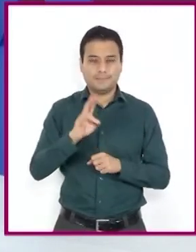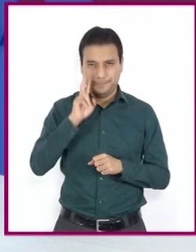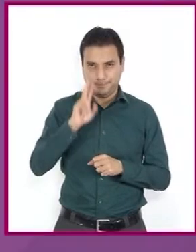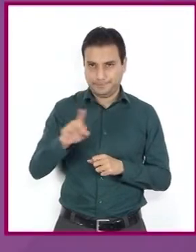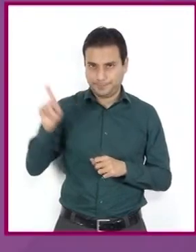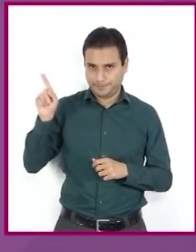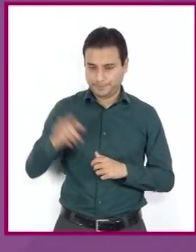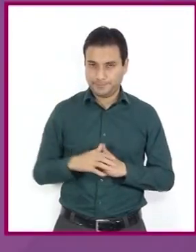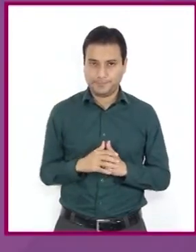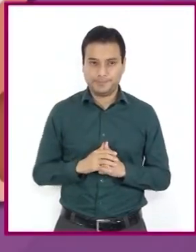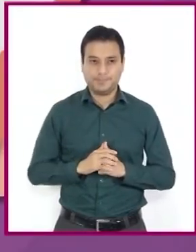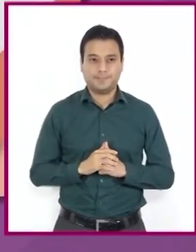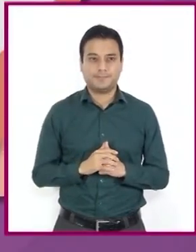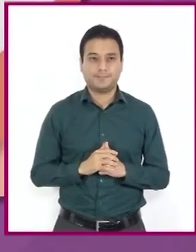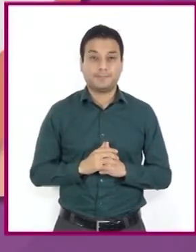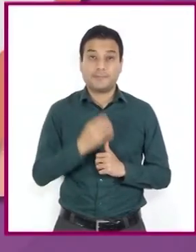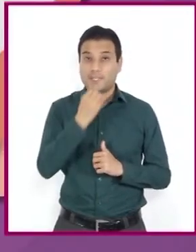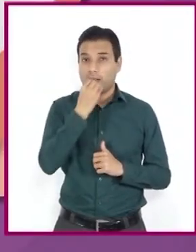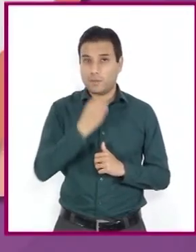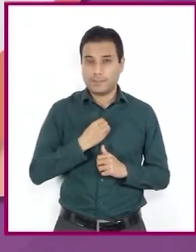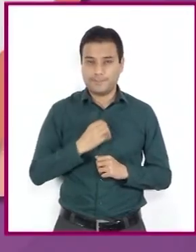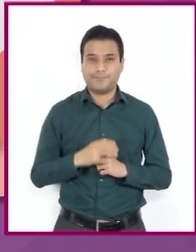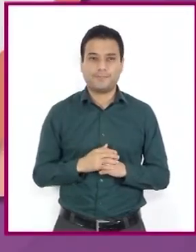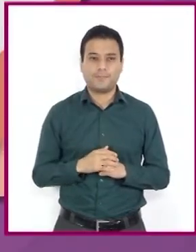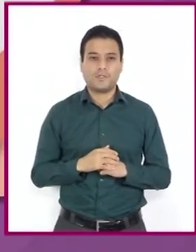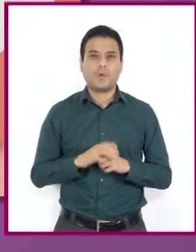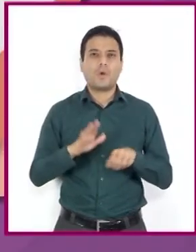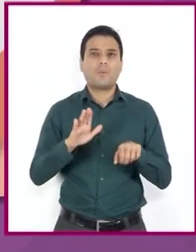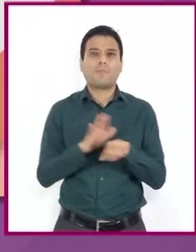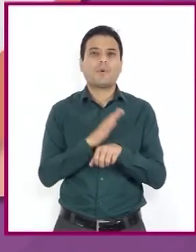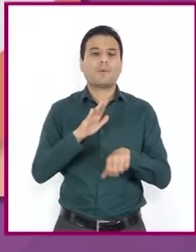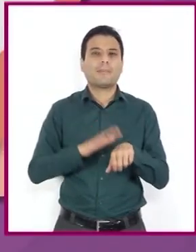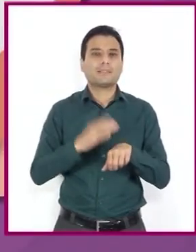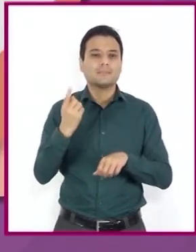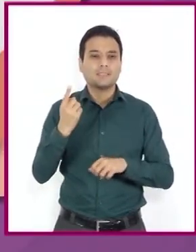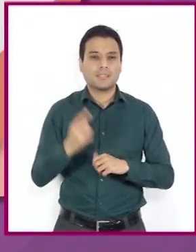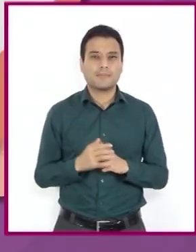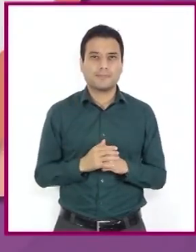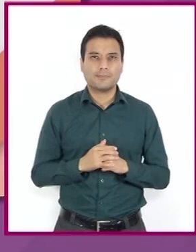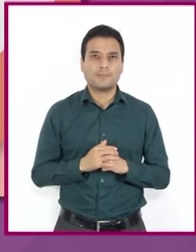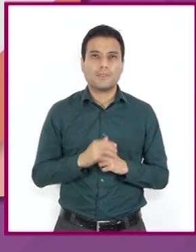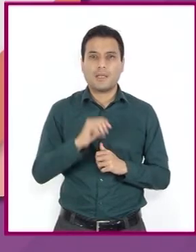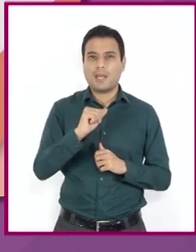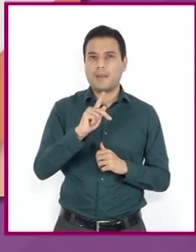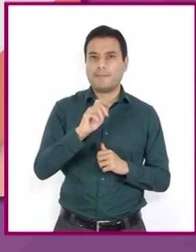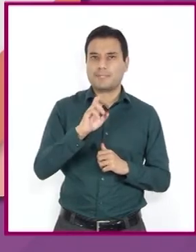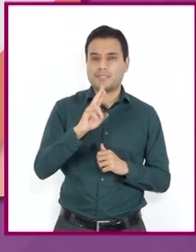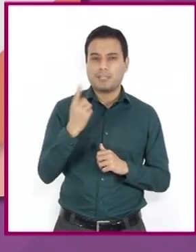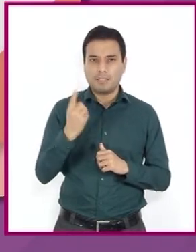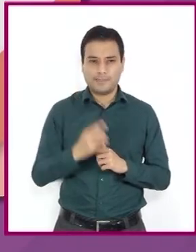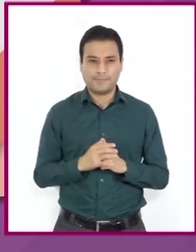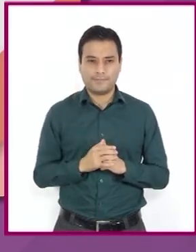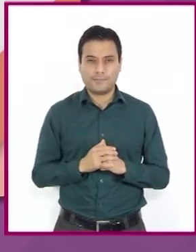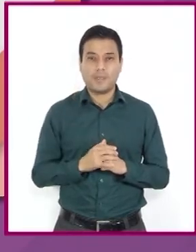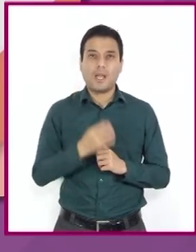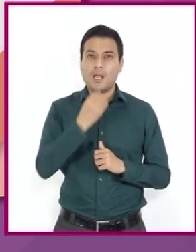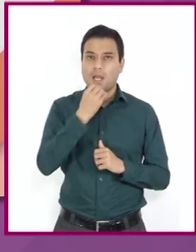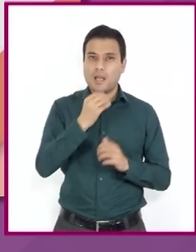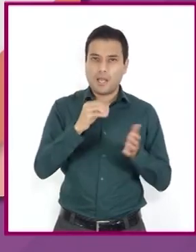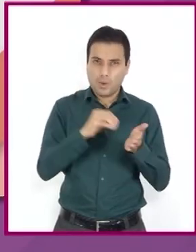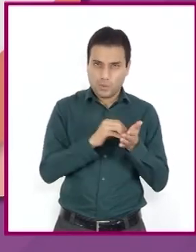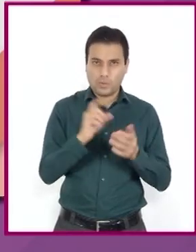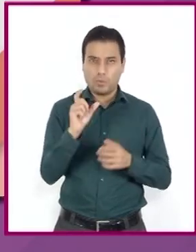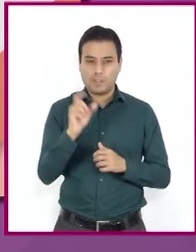siguientes. Aunque, por más que, a pesar de que, aun cuando, aún